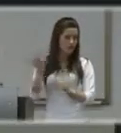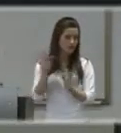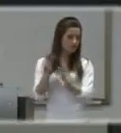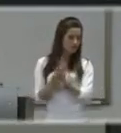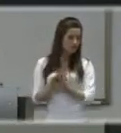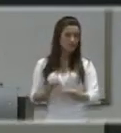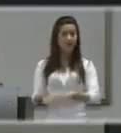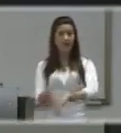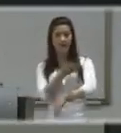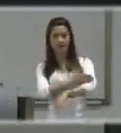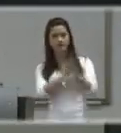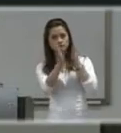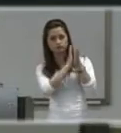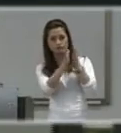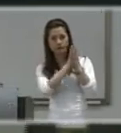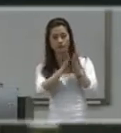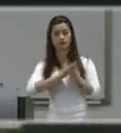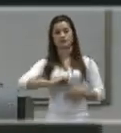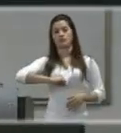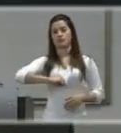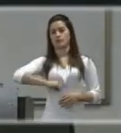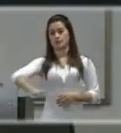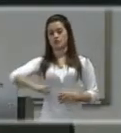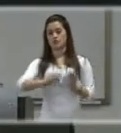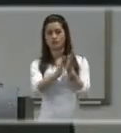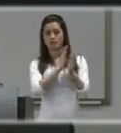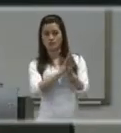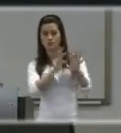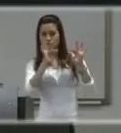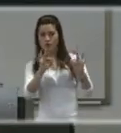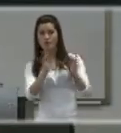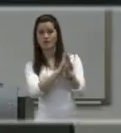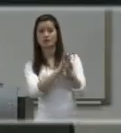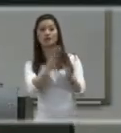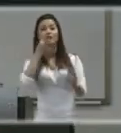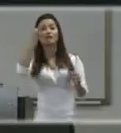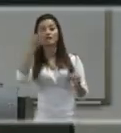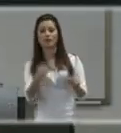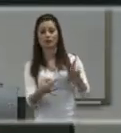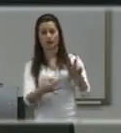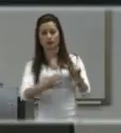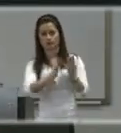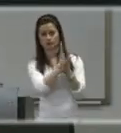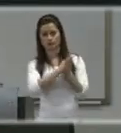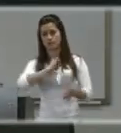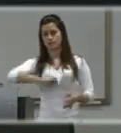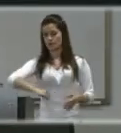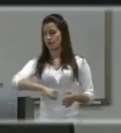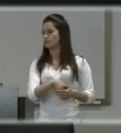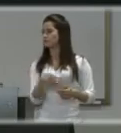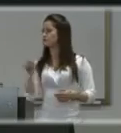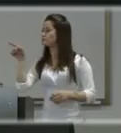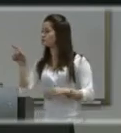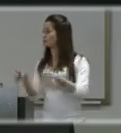basada en la evidencia, información adecuada y cierta. Uh-huh. También. Okay. Bueno,